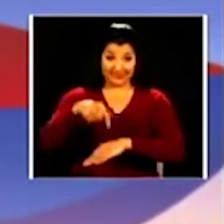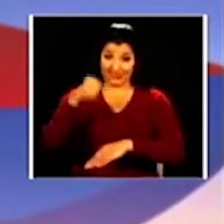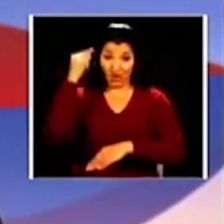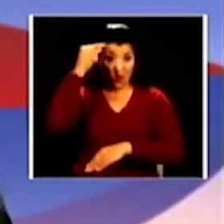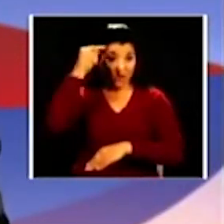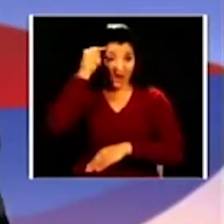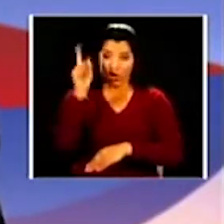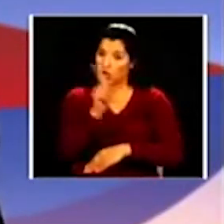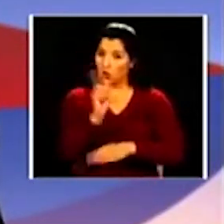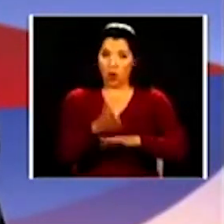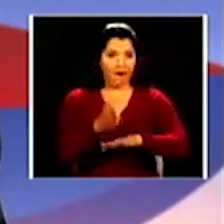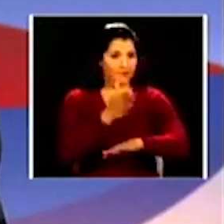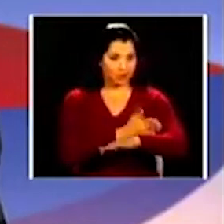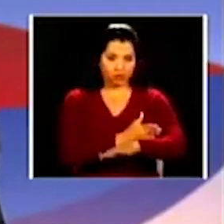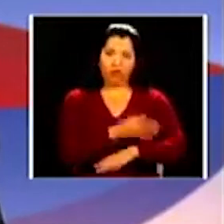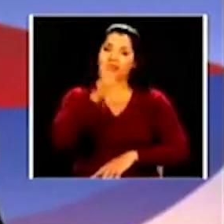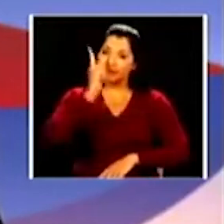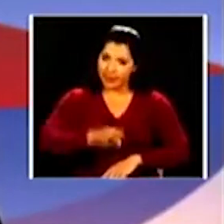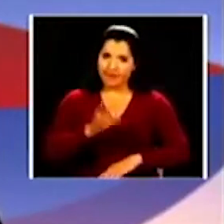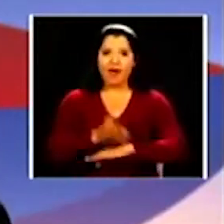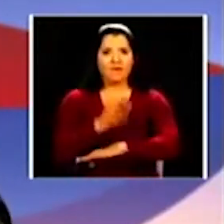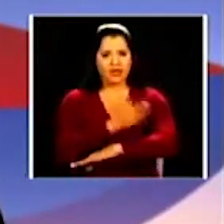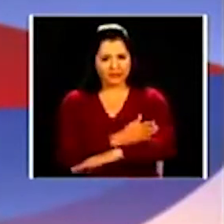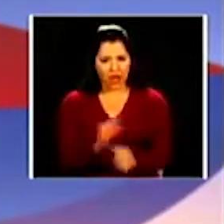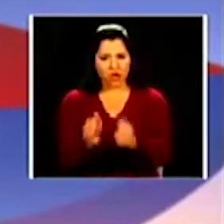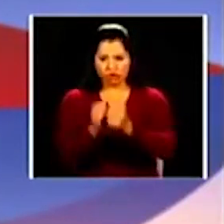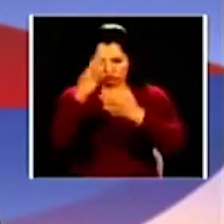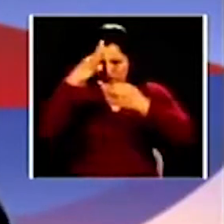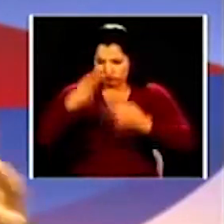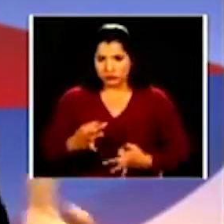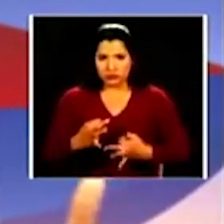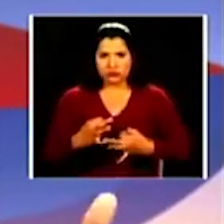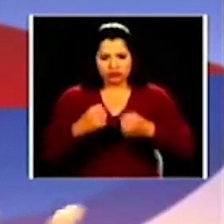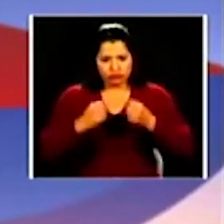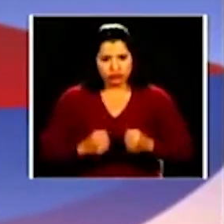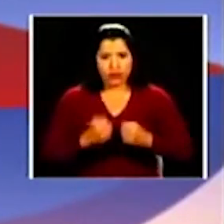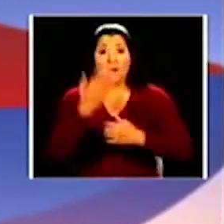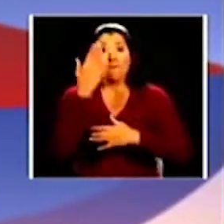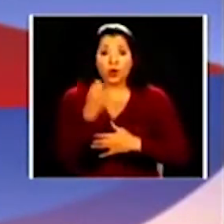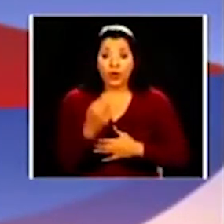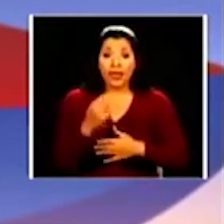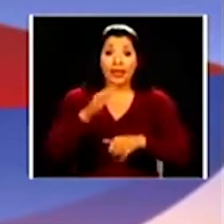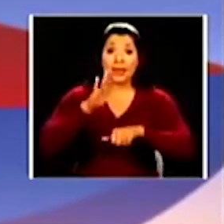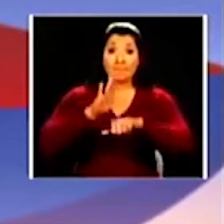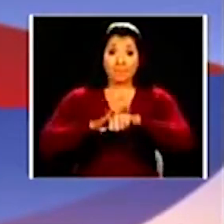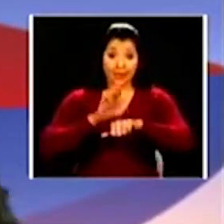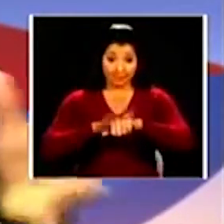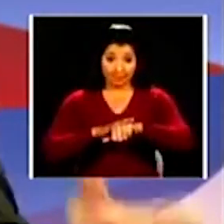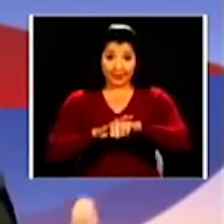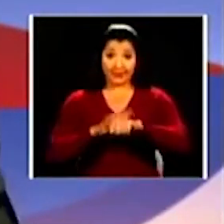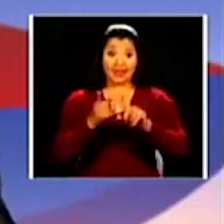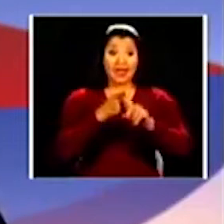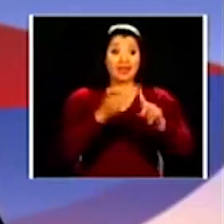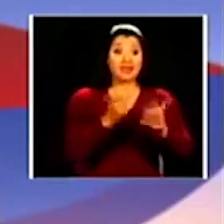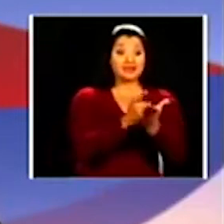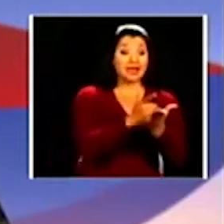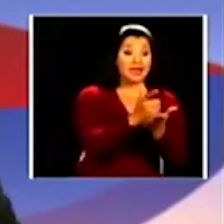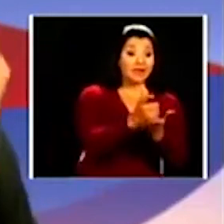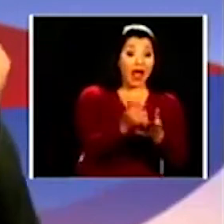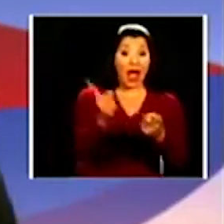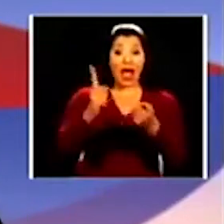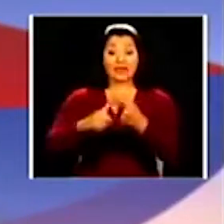hay que avanzar con decisión, hay que avanzar con determinación, porque pues traerá desde la Guardia de Liberia hasta Nandayure con una